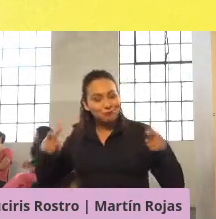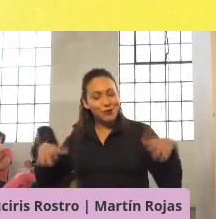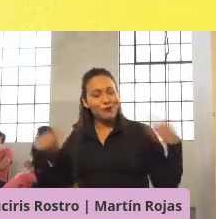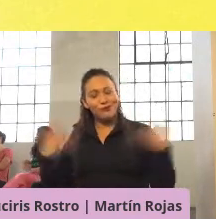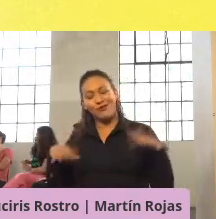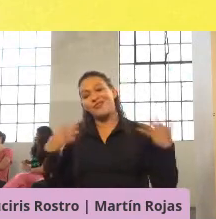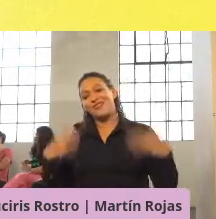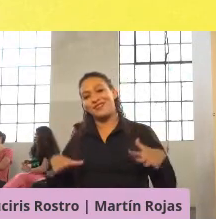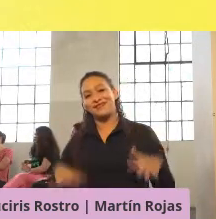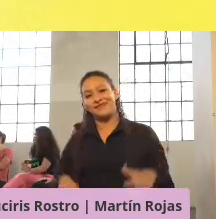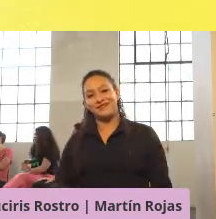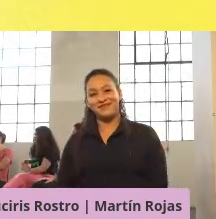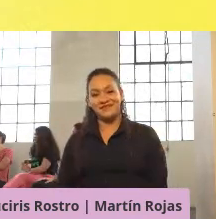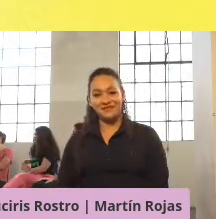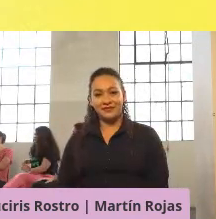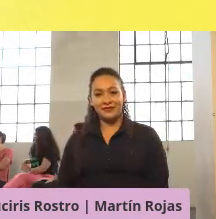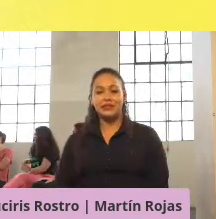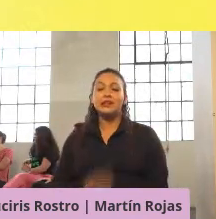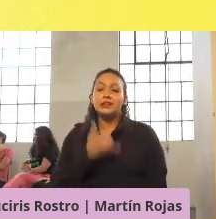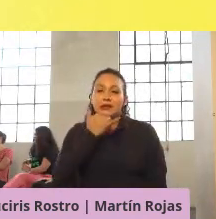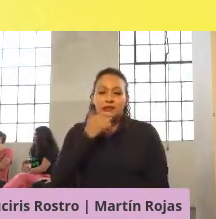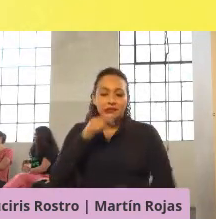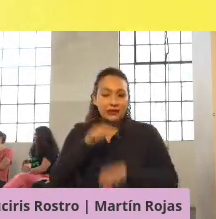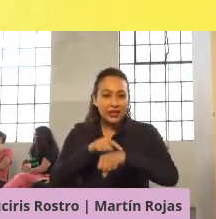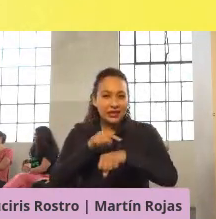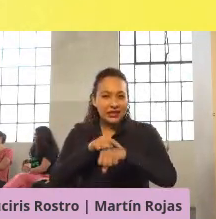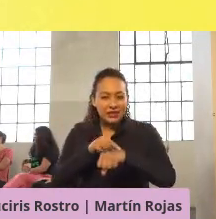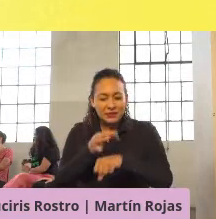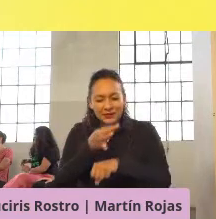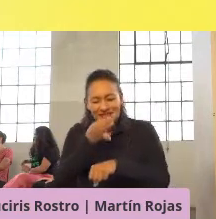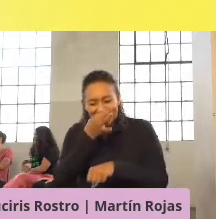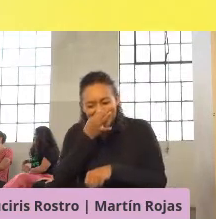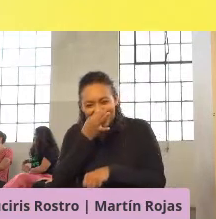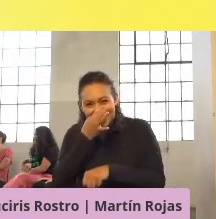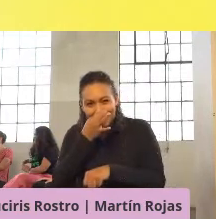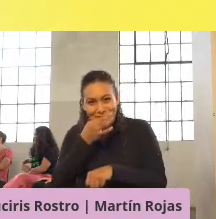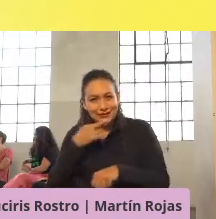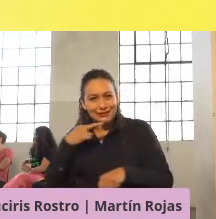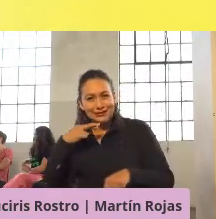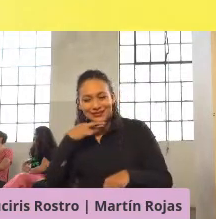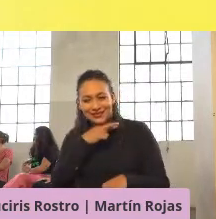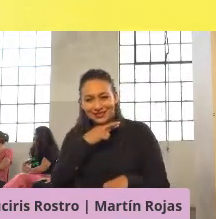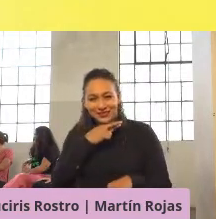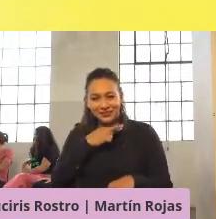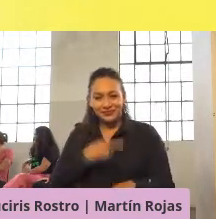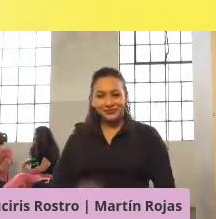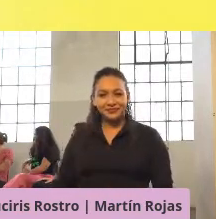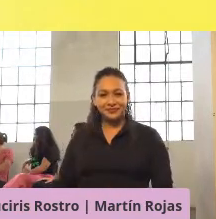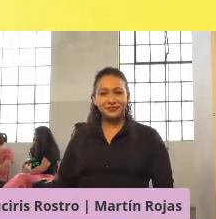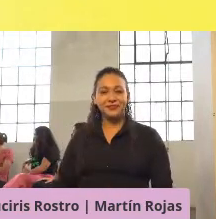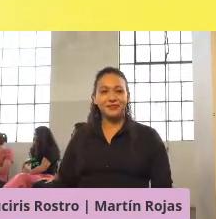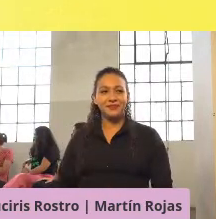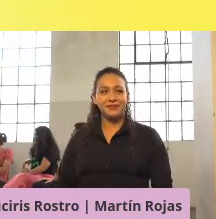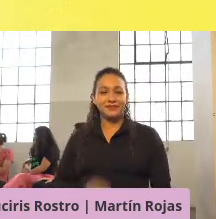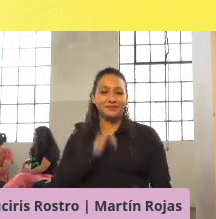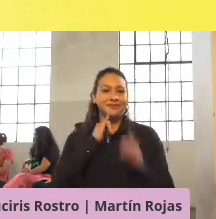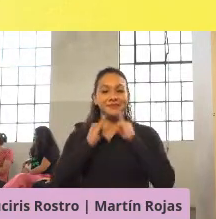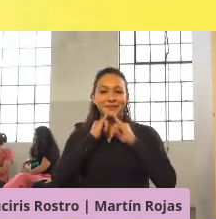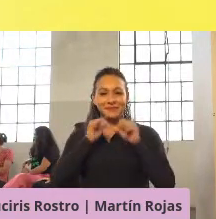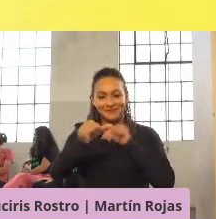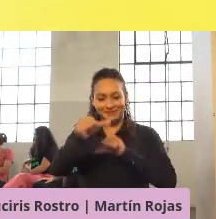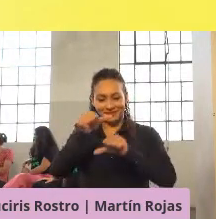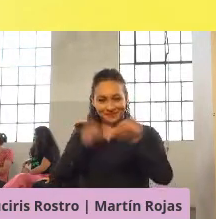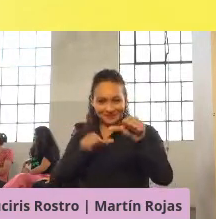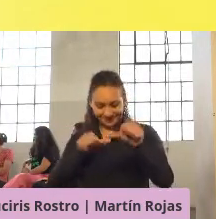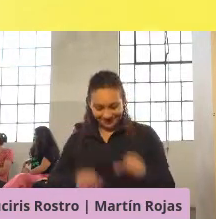Gracias. Híjole, se nos está acabando el tiempo, se nos fue así volando la plática. Entonces, a mí me gustaría dirigir